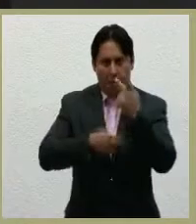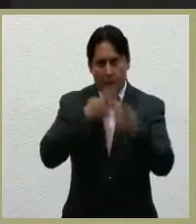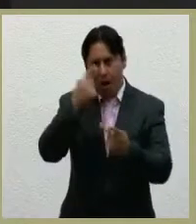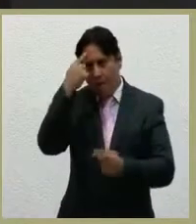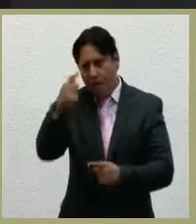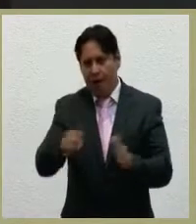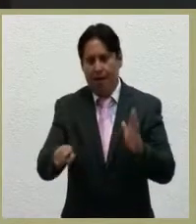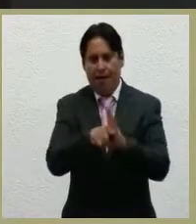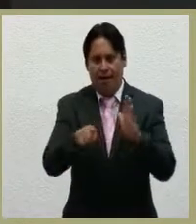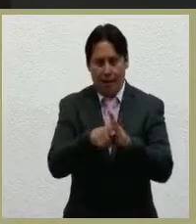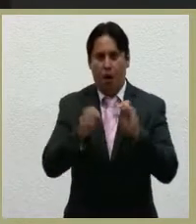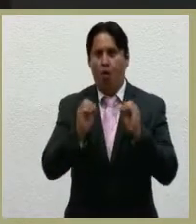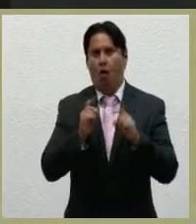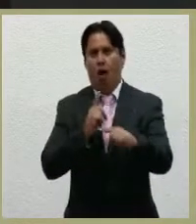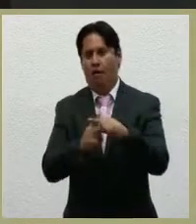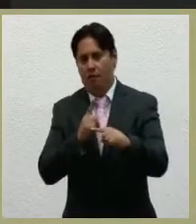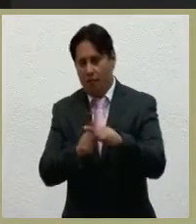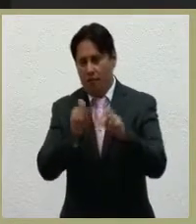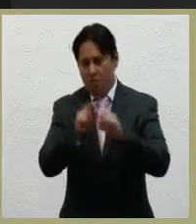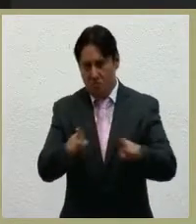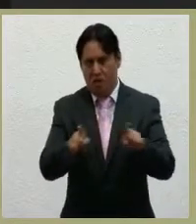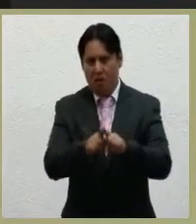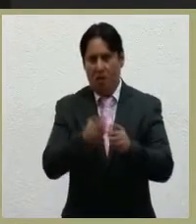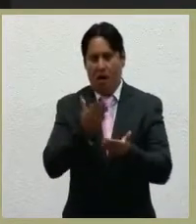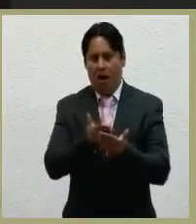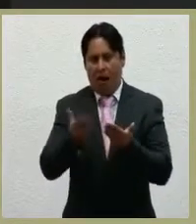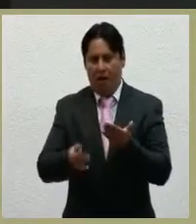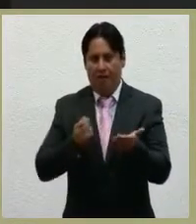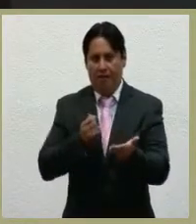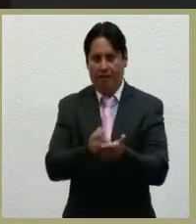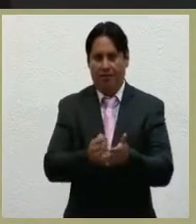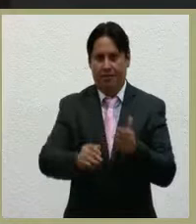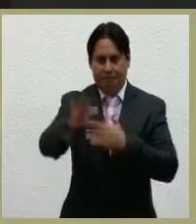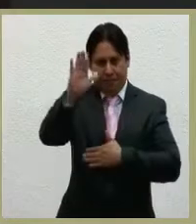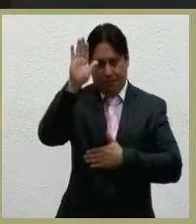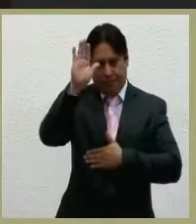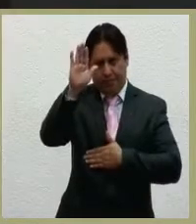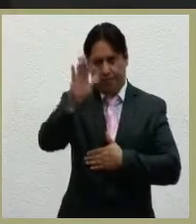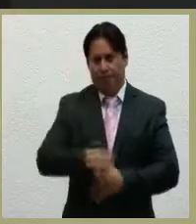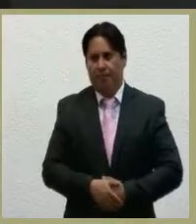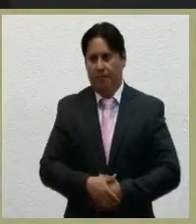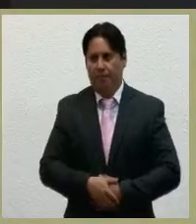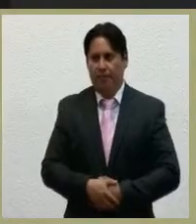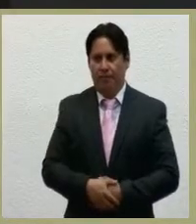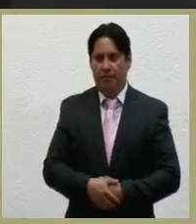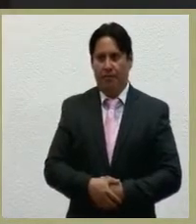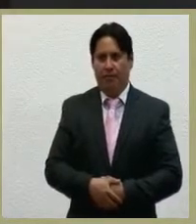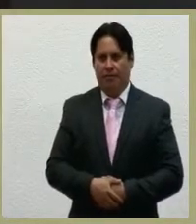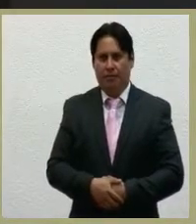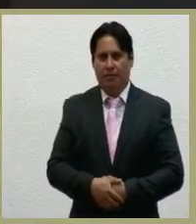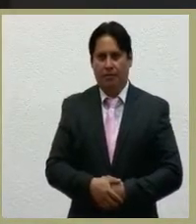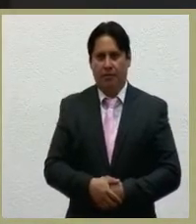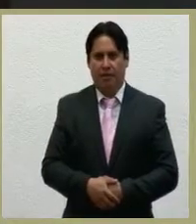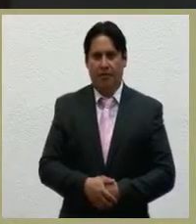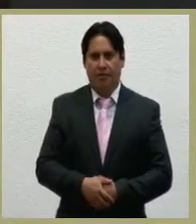para argumentar en contra o a favor de la misma, sírvanse a manifestarlo en este momento levantando la mano.